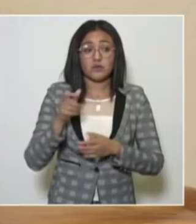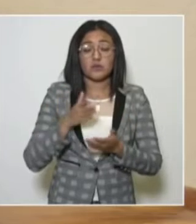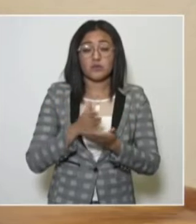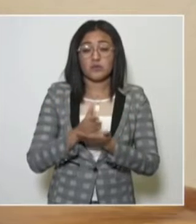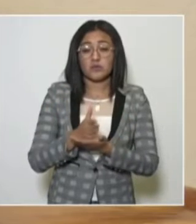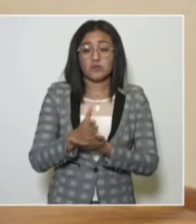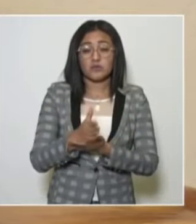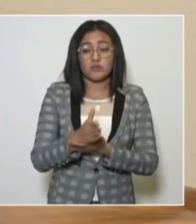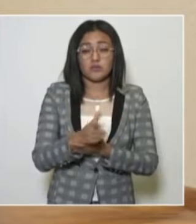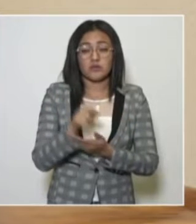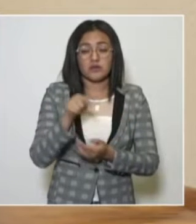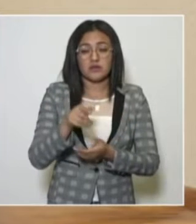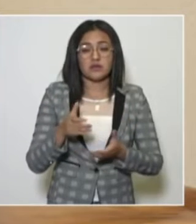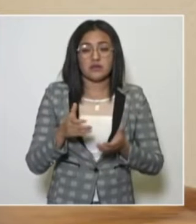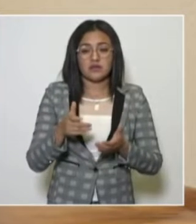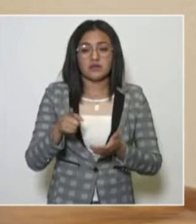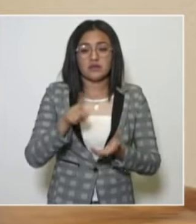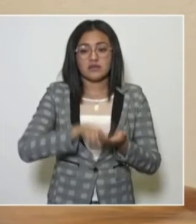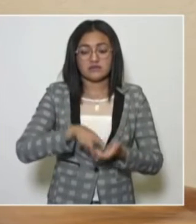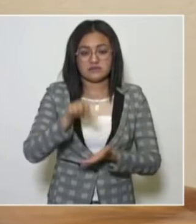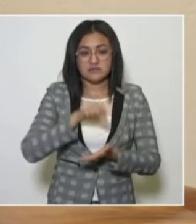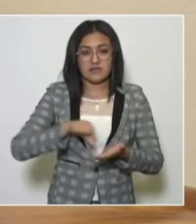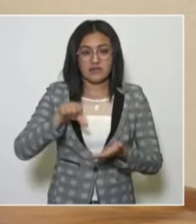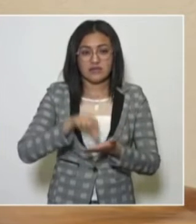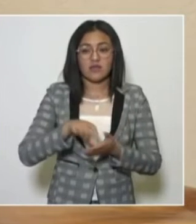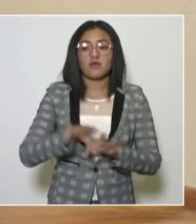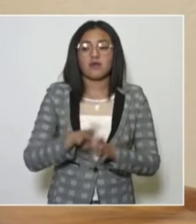transitaban en las calles del centro histórico.